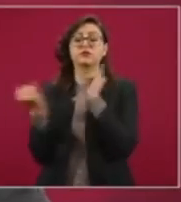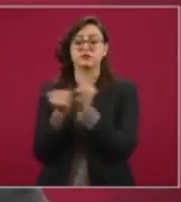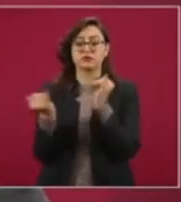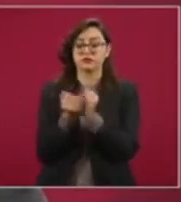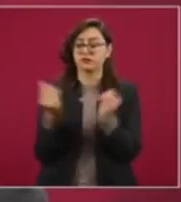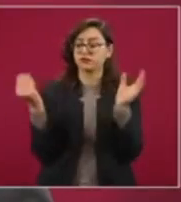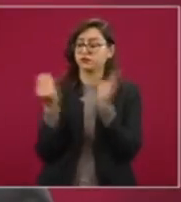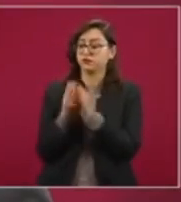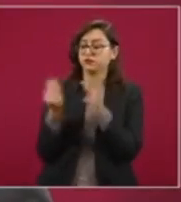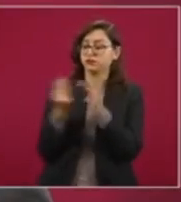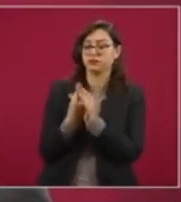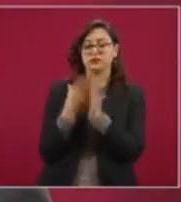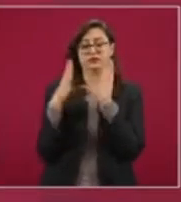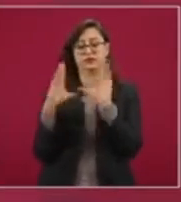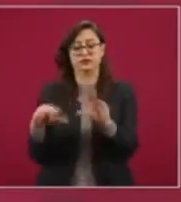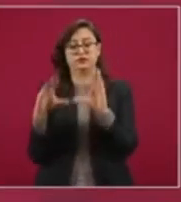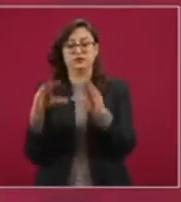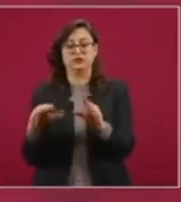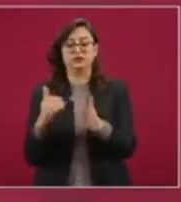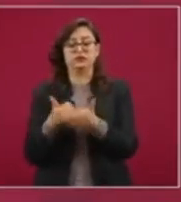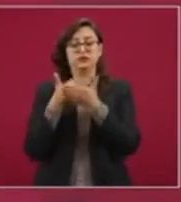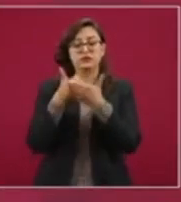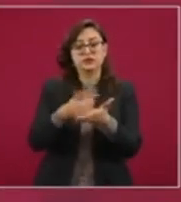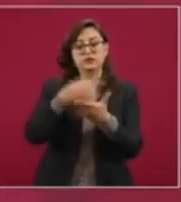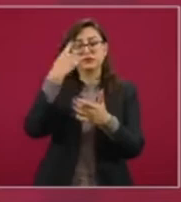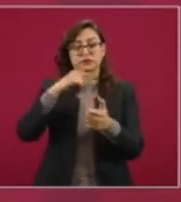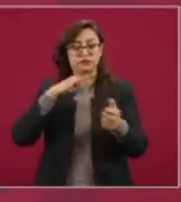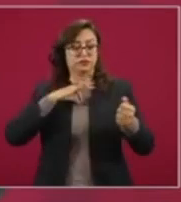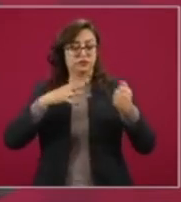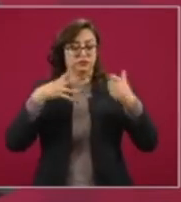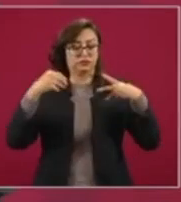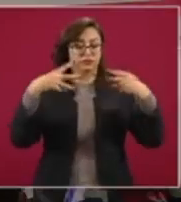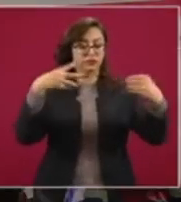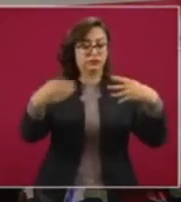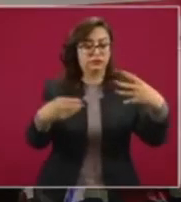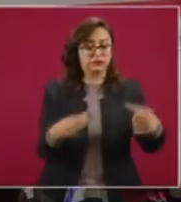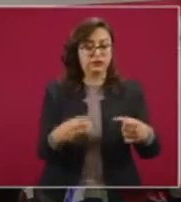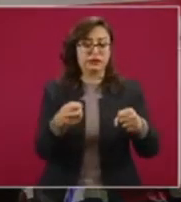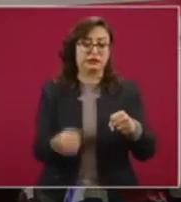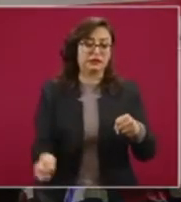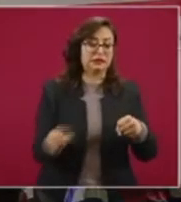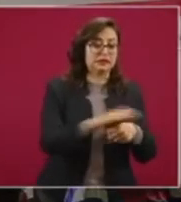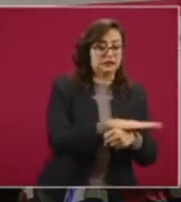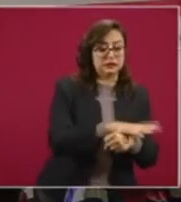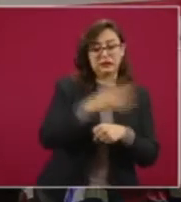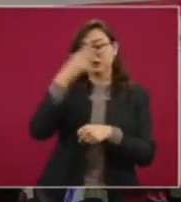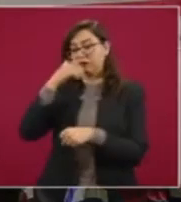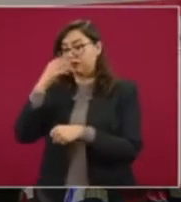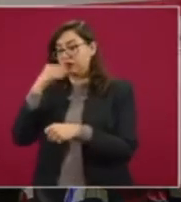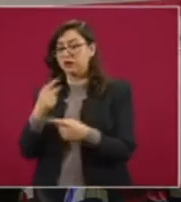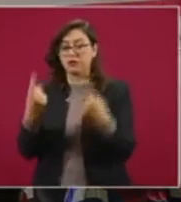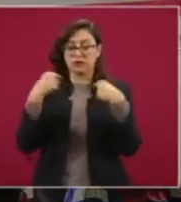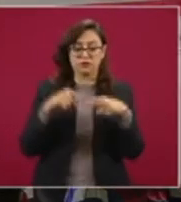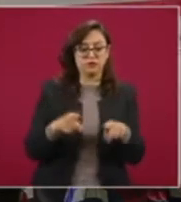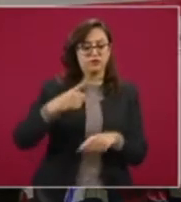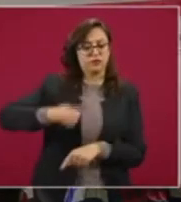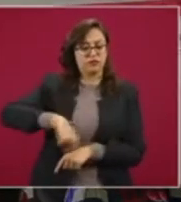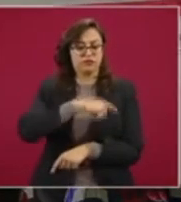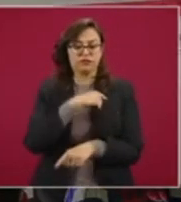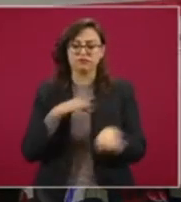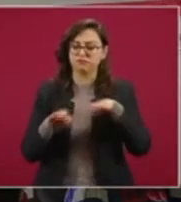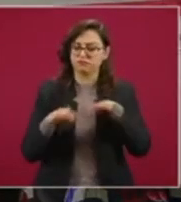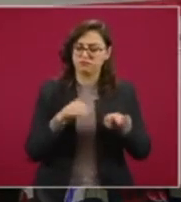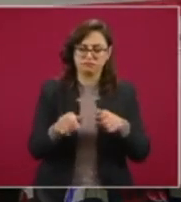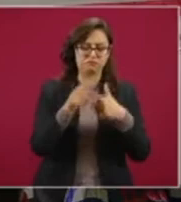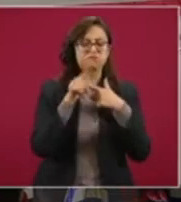esta época de pandemia y también de influenza. Y así lo seguiremos haciendo, señor presidente. También quiero decir que